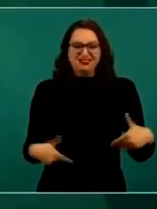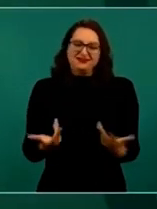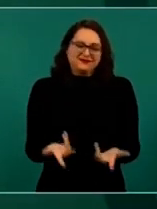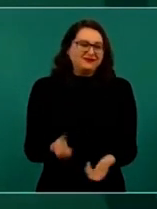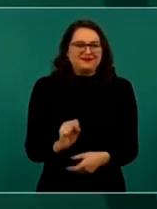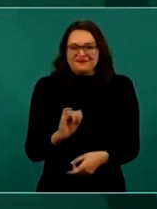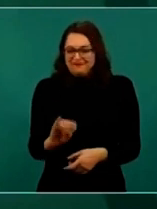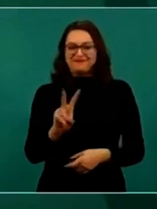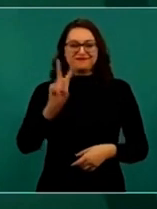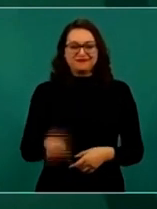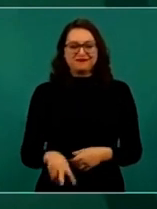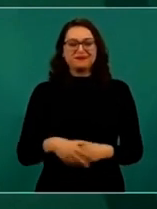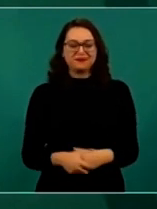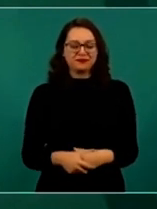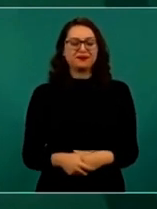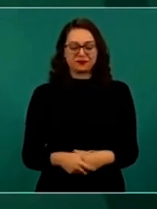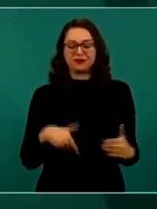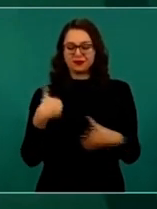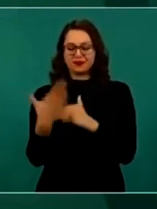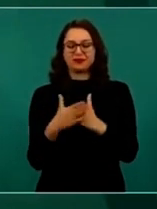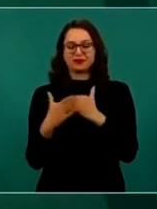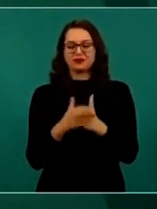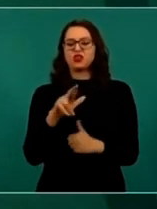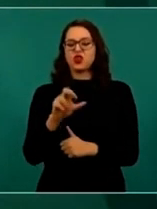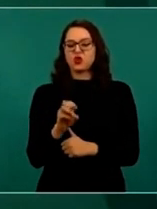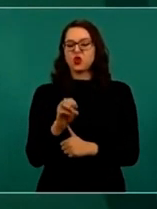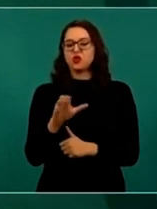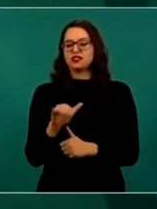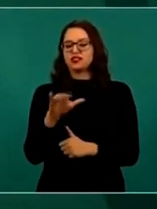Pero le vamos a pedir a Rocío que explique